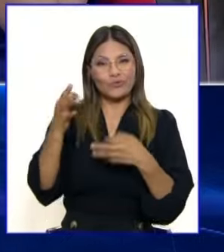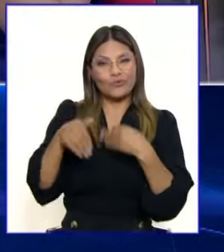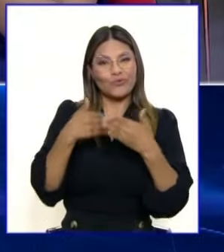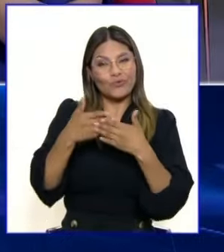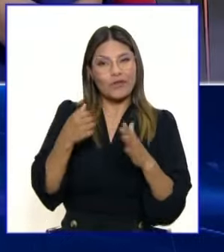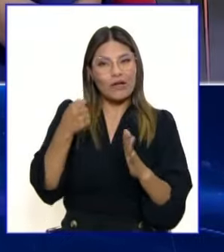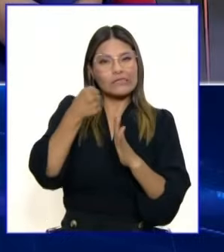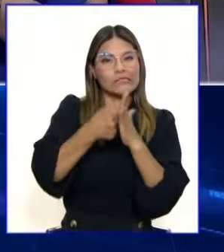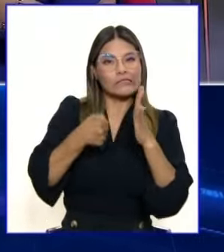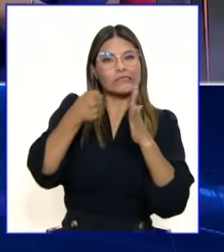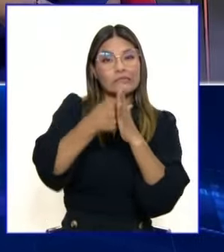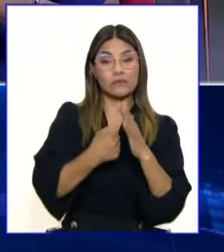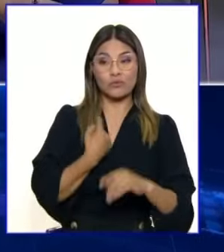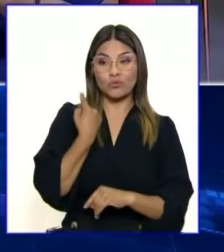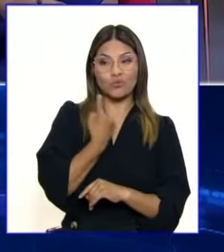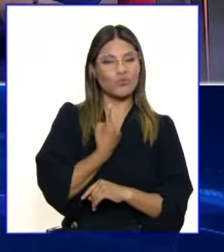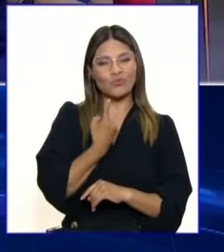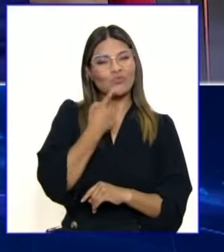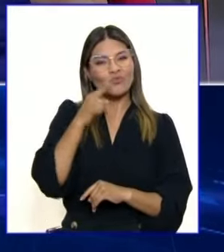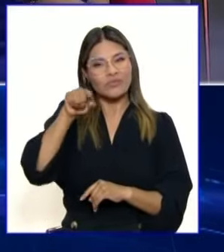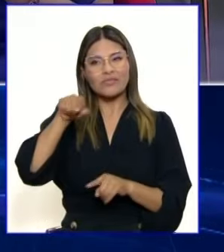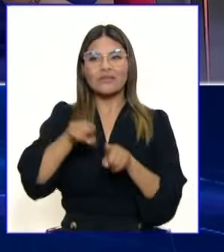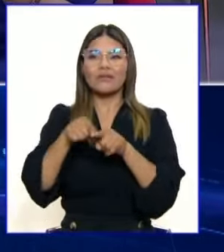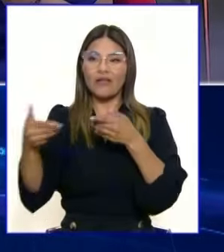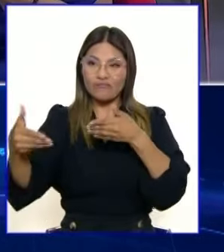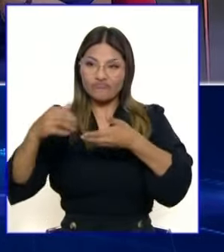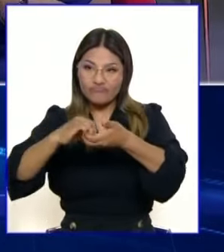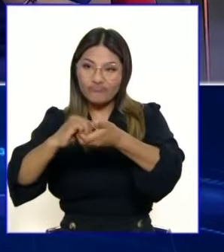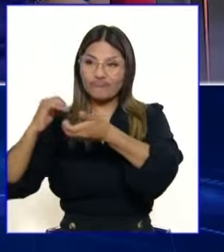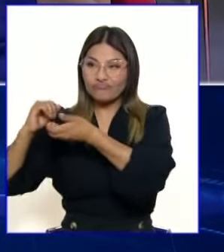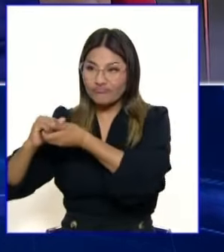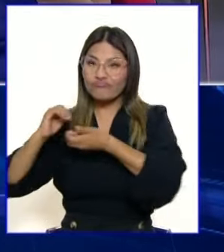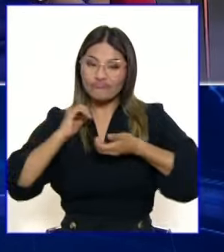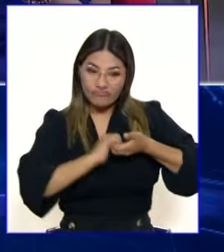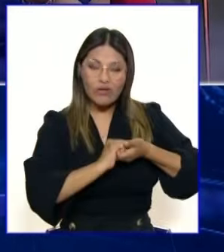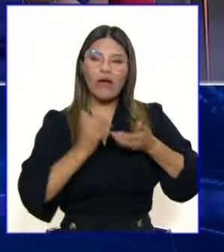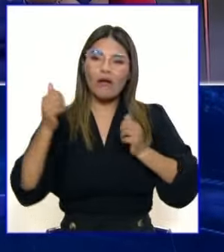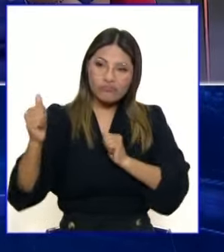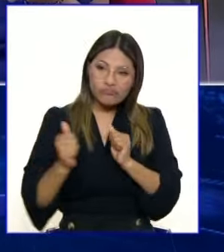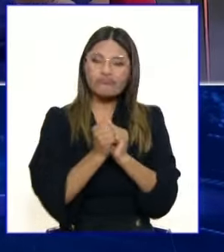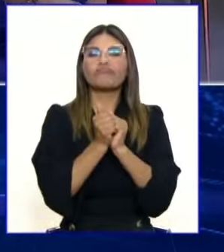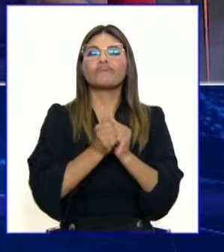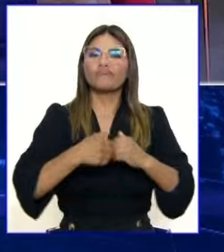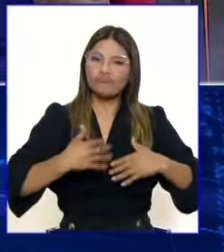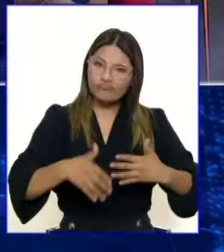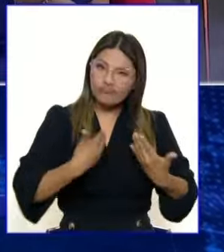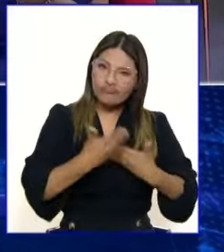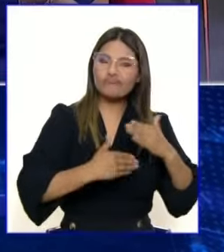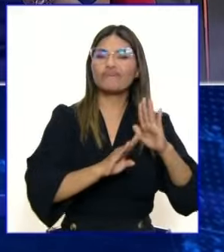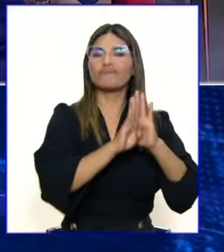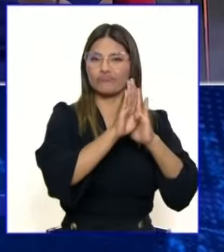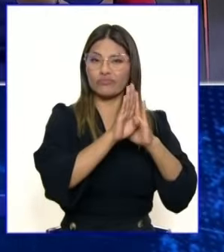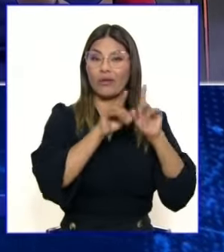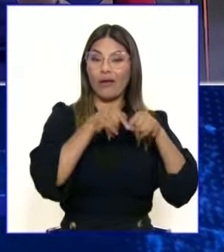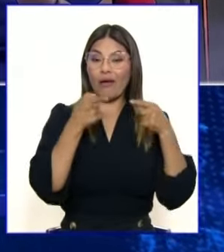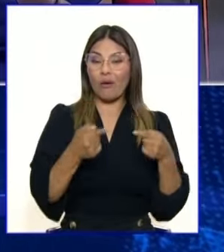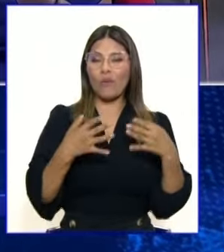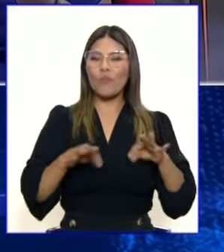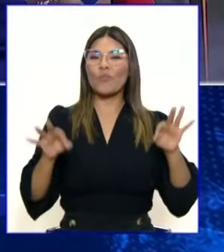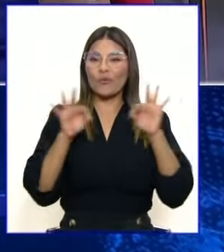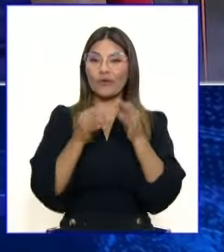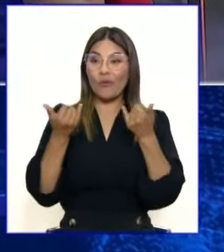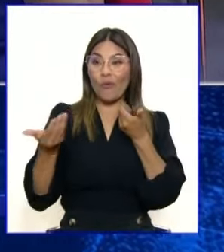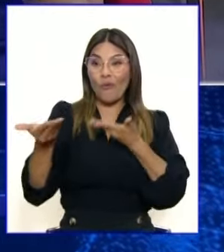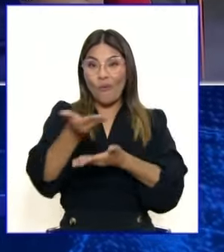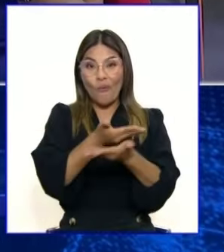desafío solos, tenemos que tener esas alianzas fuertes y todas estas oportunidades son excelentes para fortalecer estas